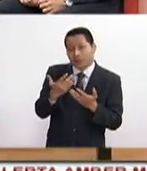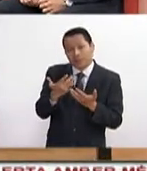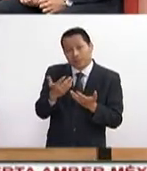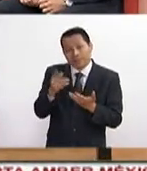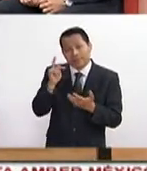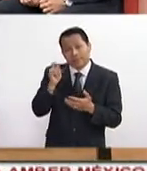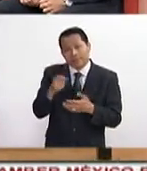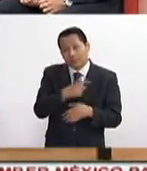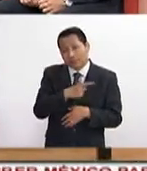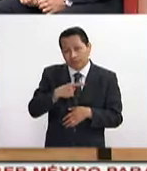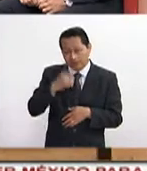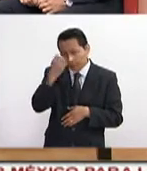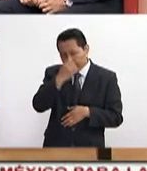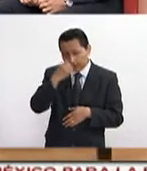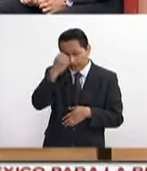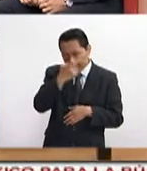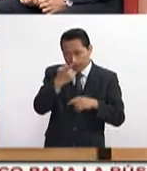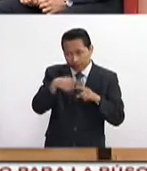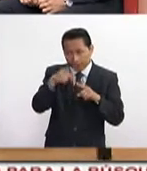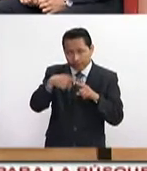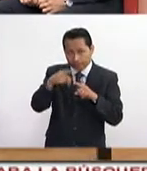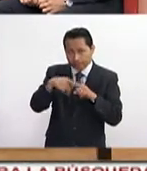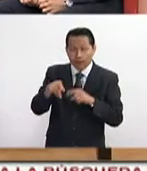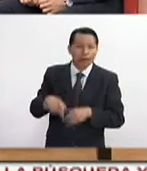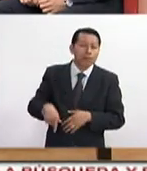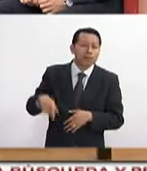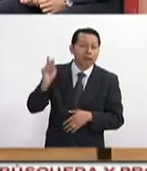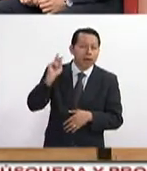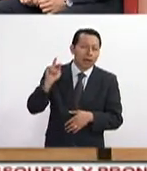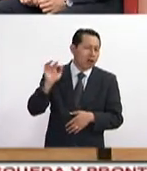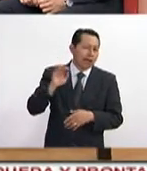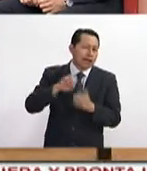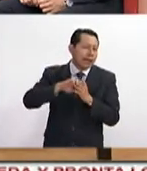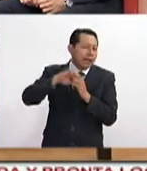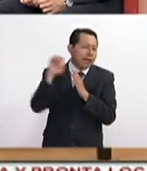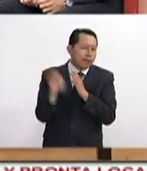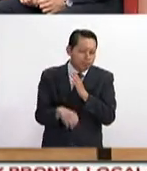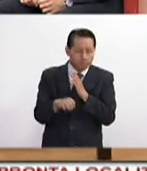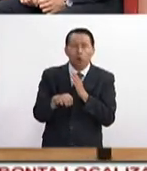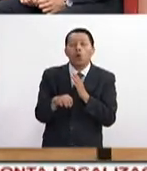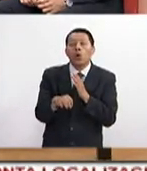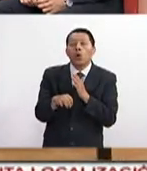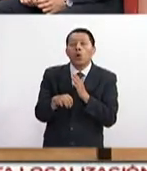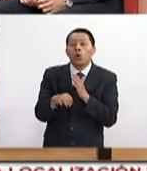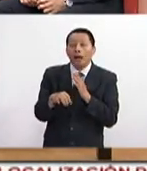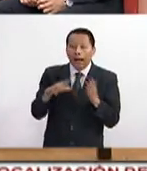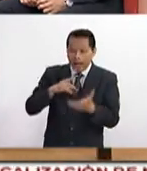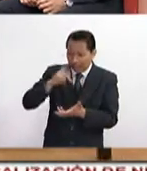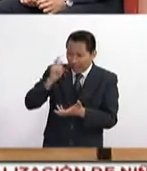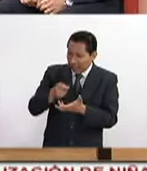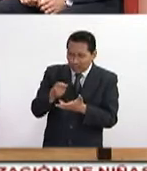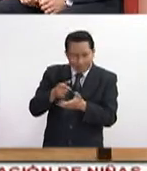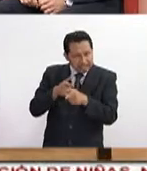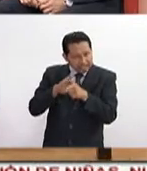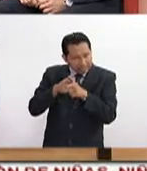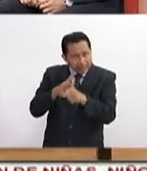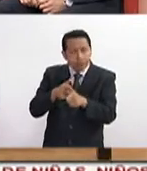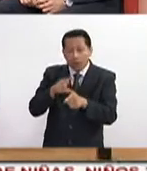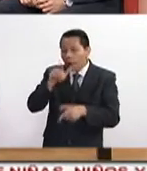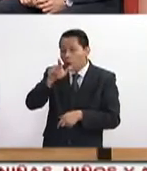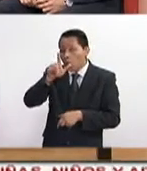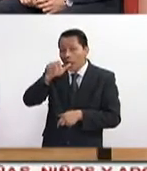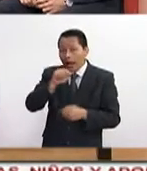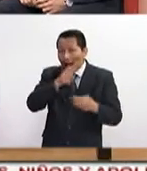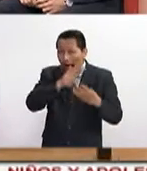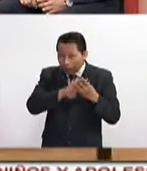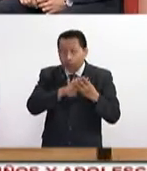que analizarse, etcétera, pero en caso de que se confirmara de que Lula acabara en la cárcel, ¿cuál sería el futuro político de